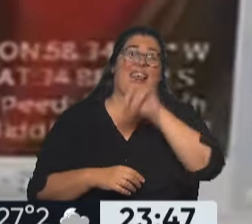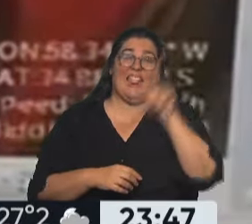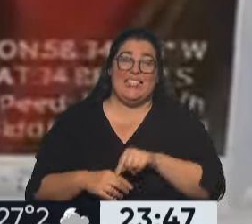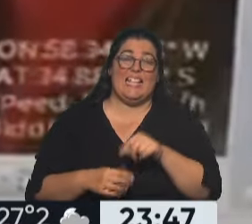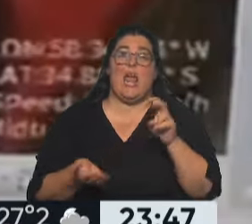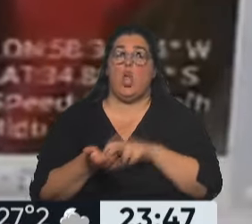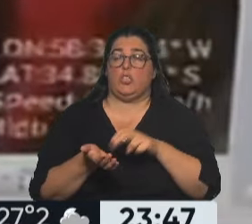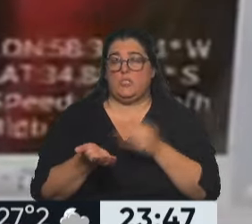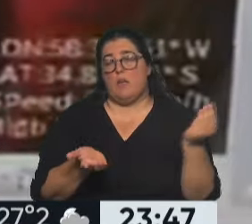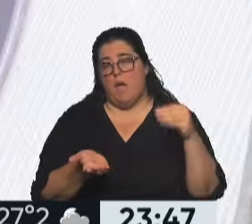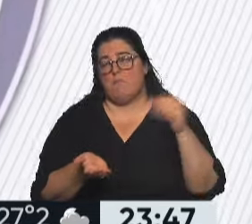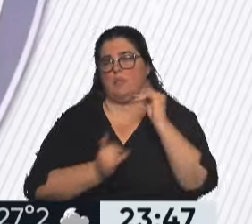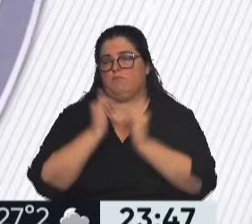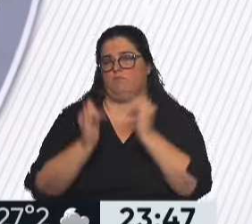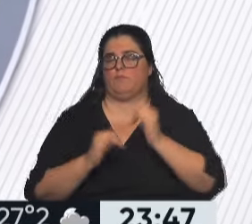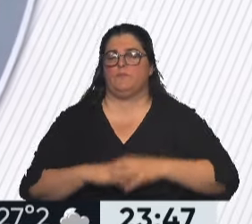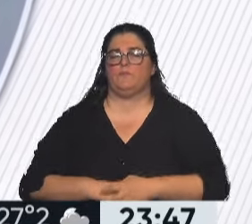esta síntesis de noticias.